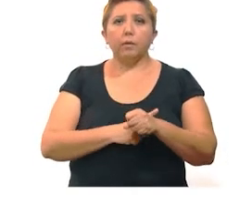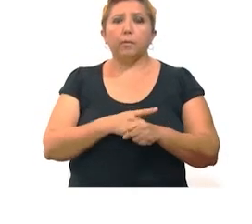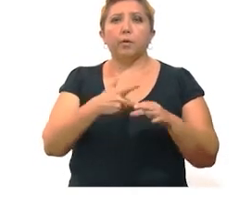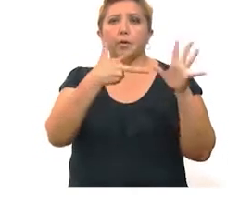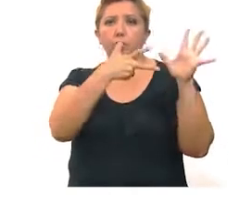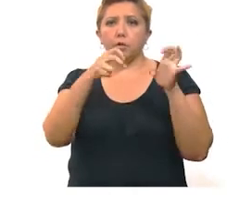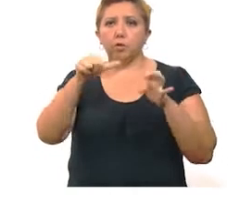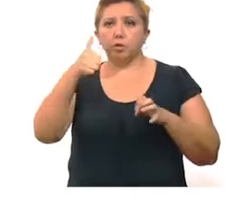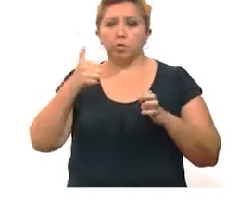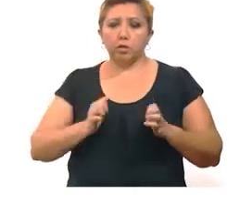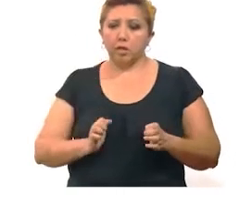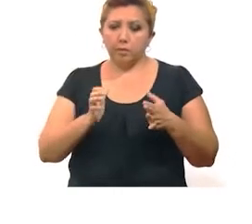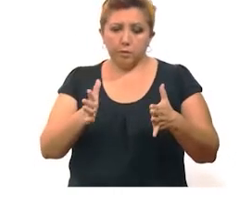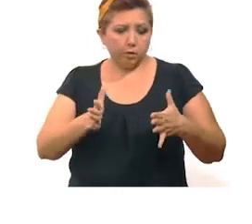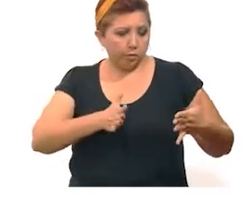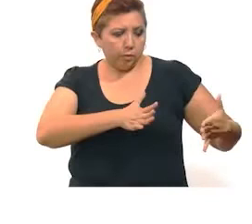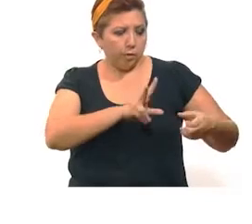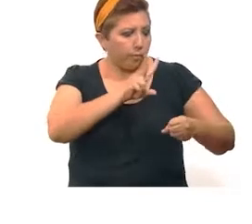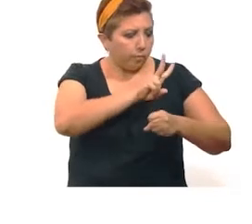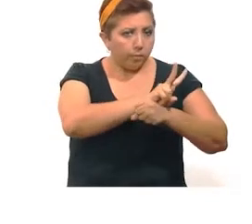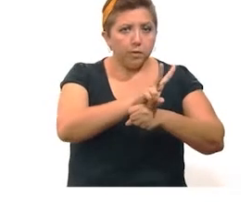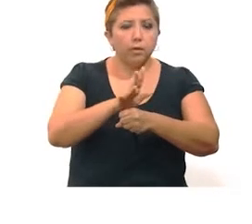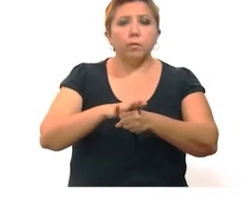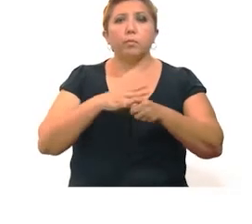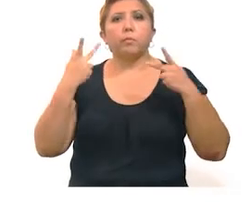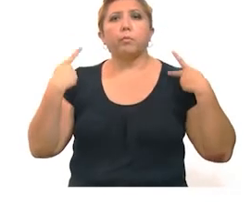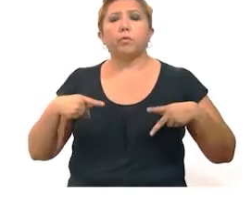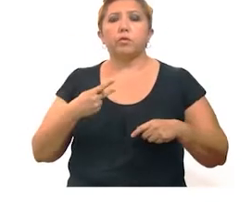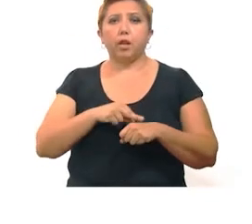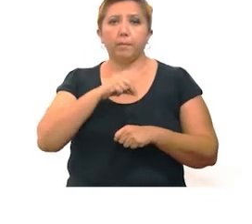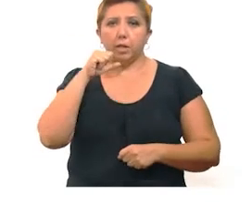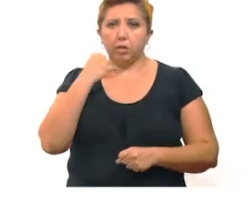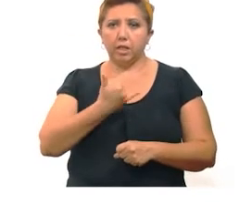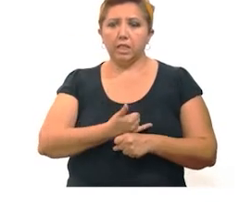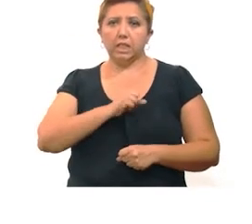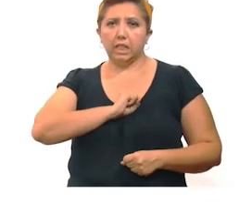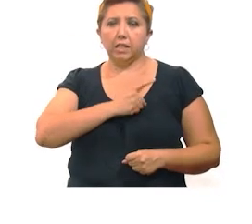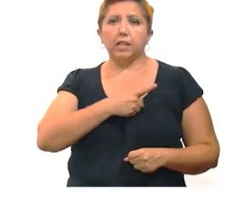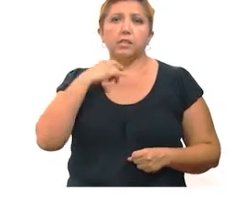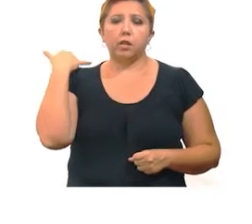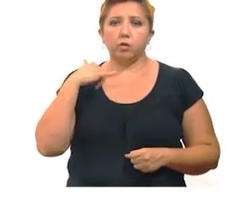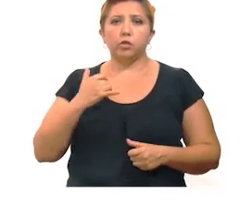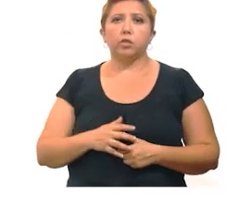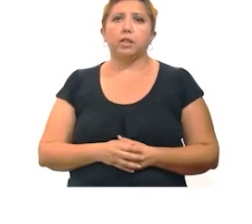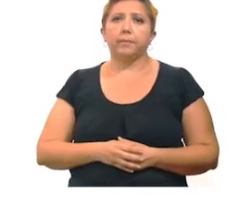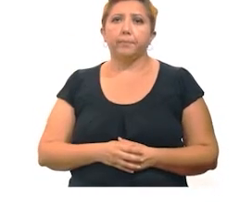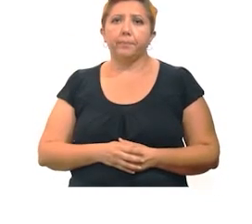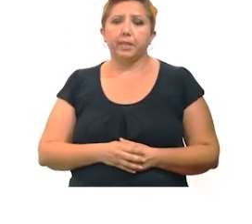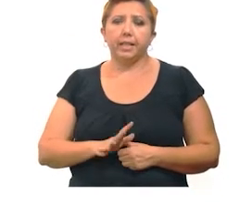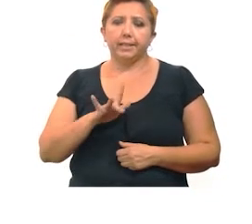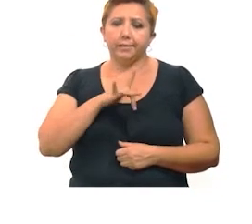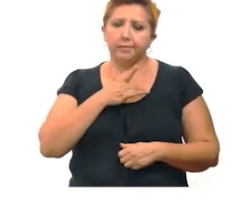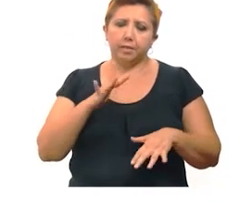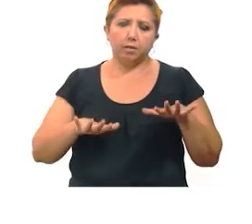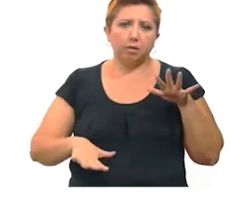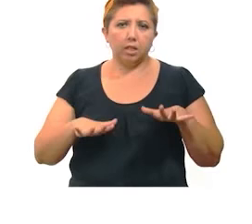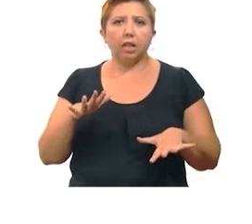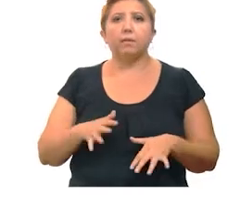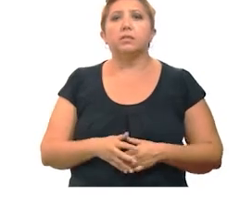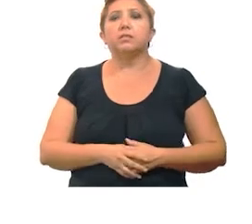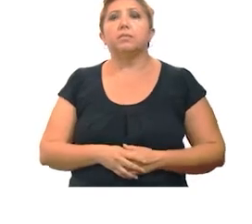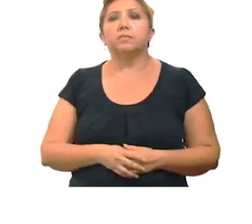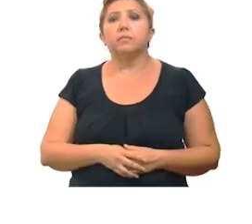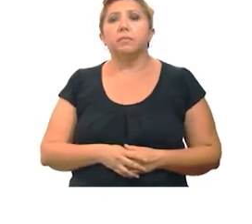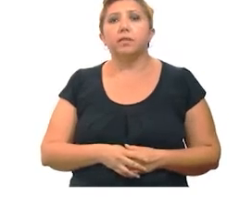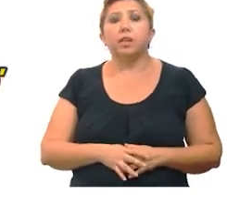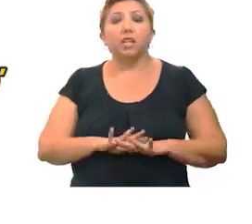activos, 811 están estables, aislados y monitoreados constantemente por personal médico de la Secretaría de Salud de Yucatán. Presentan